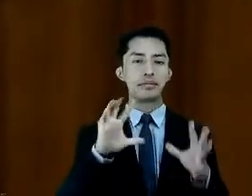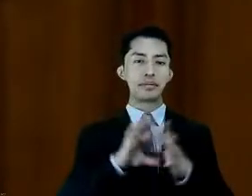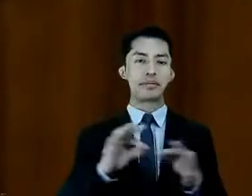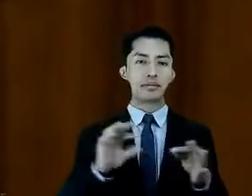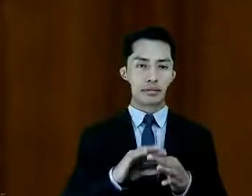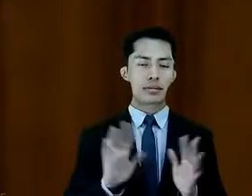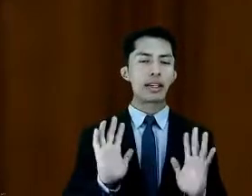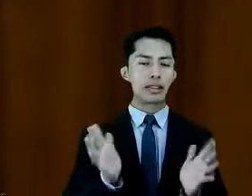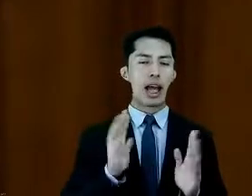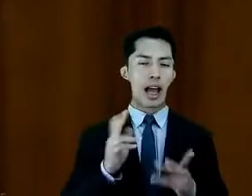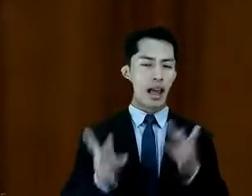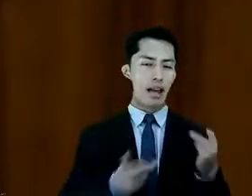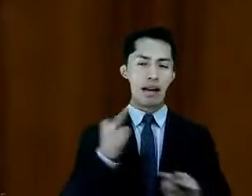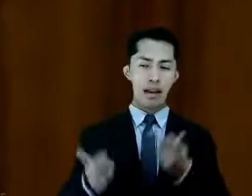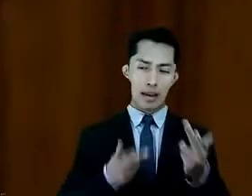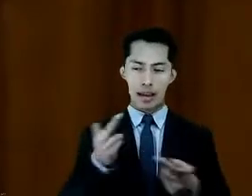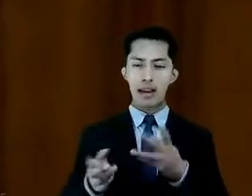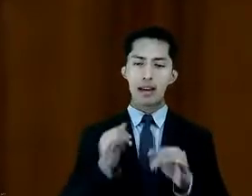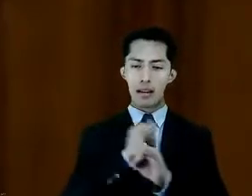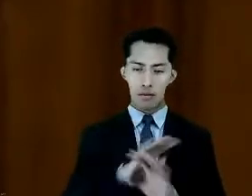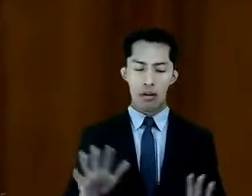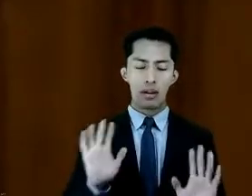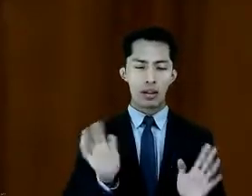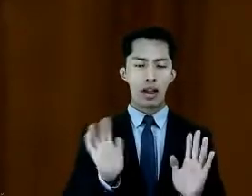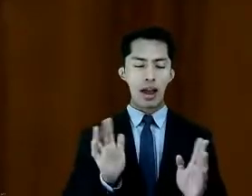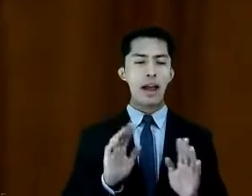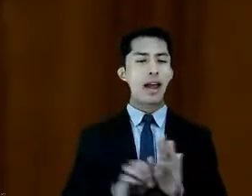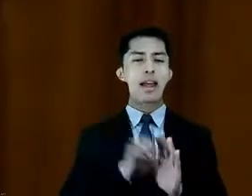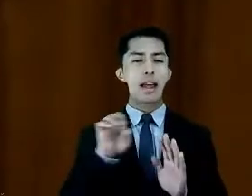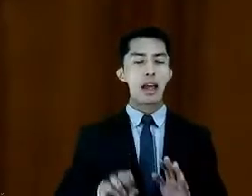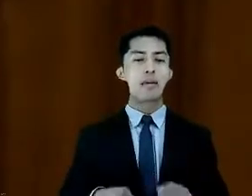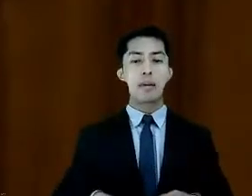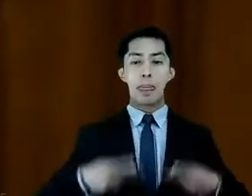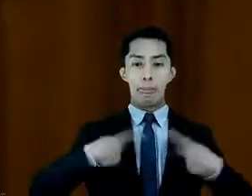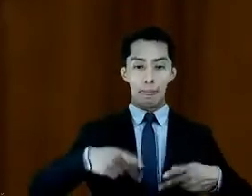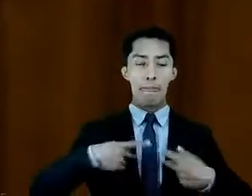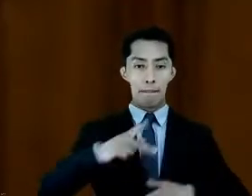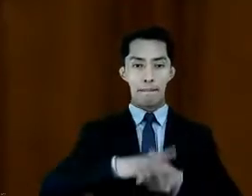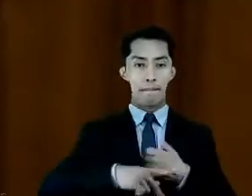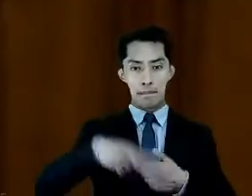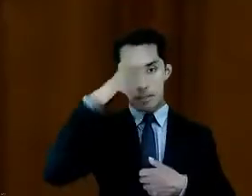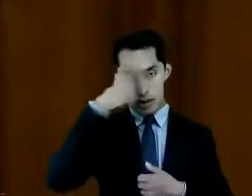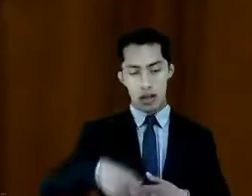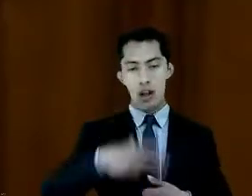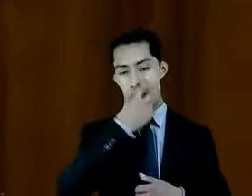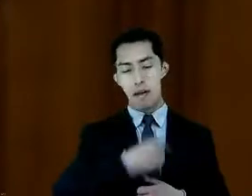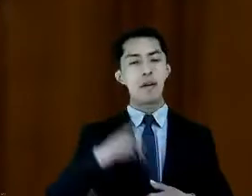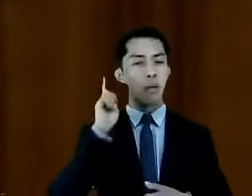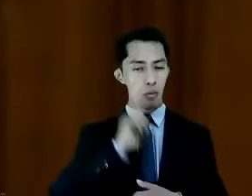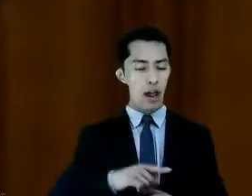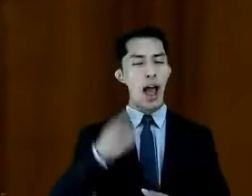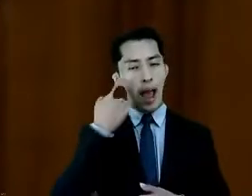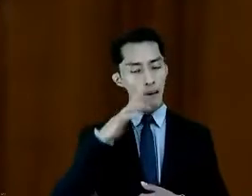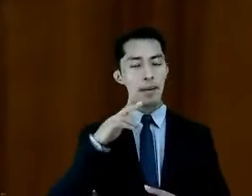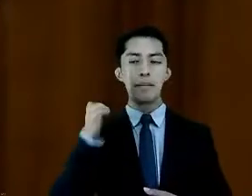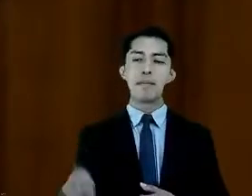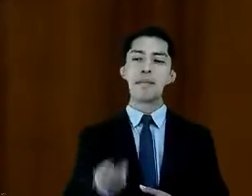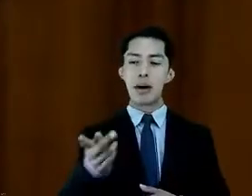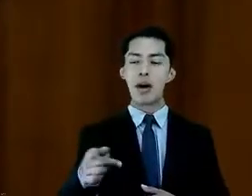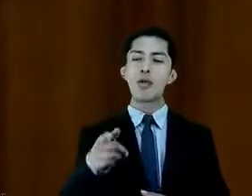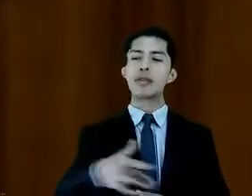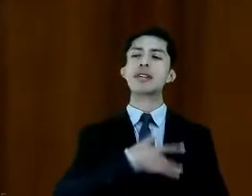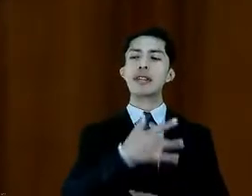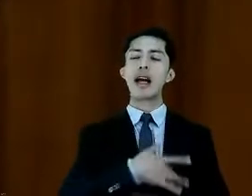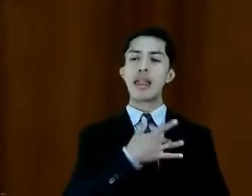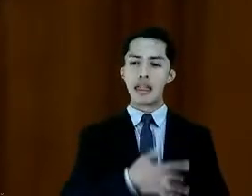habido encuestas en las que, si se le pregunta a un mexicano o una mexicana si es una